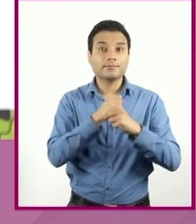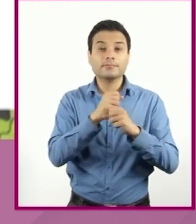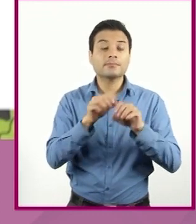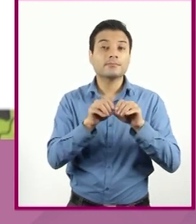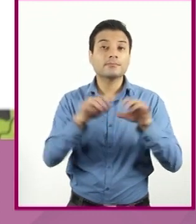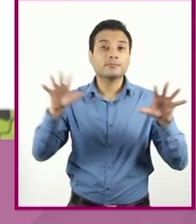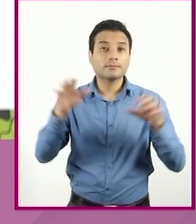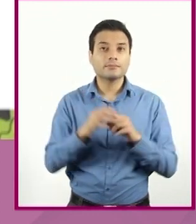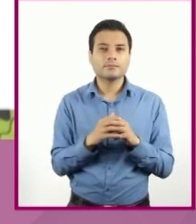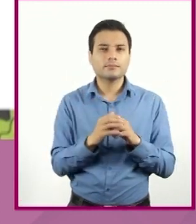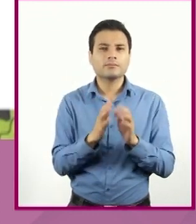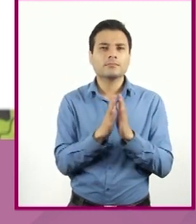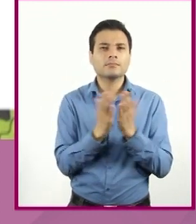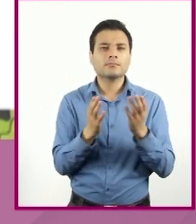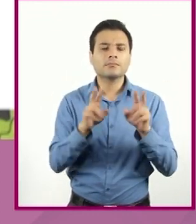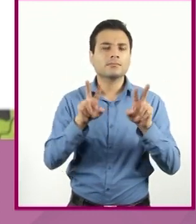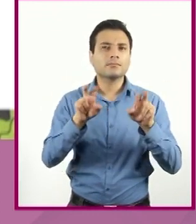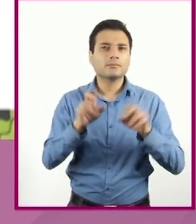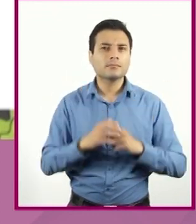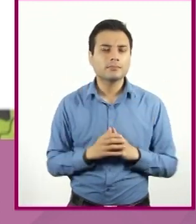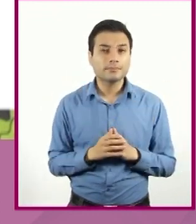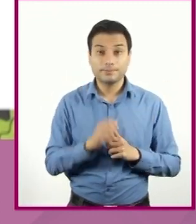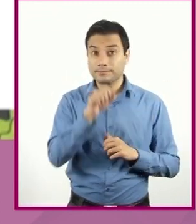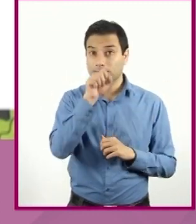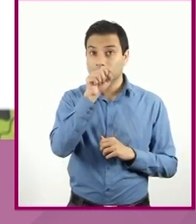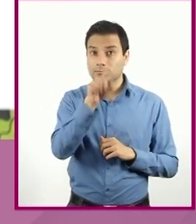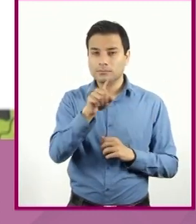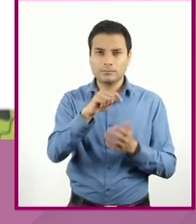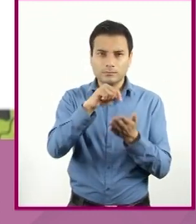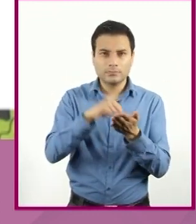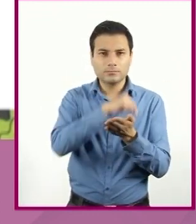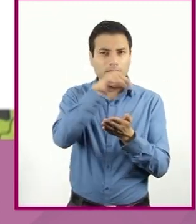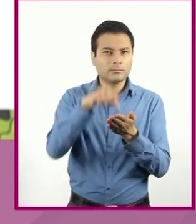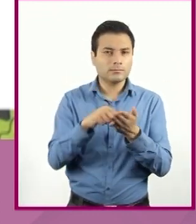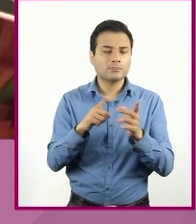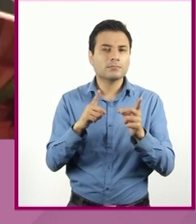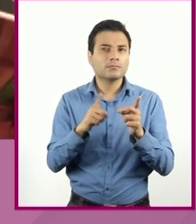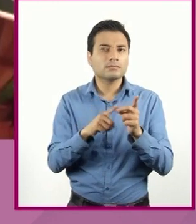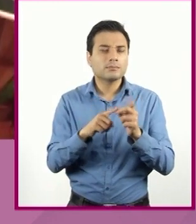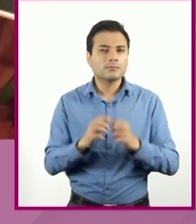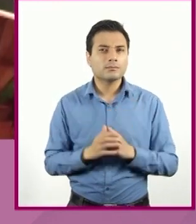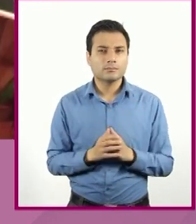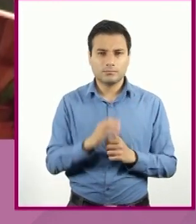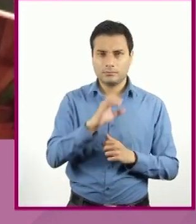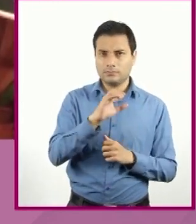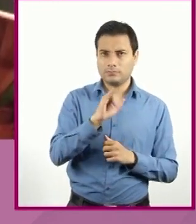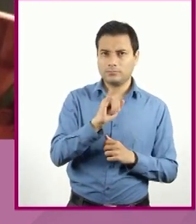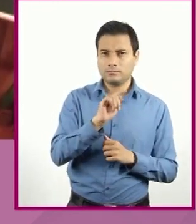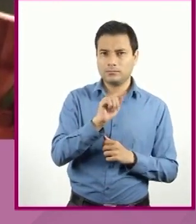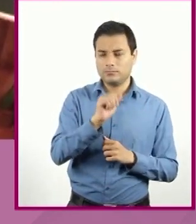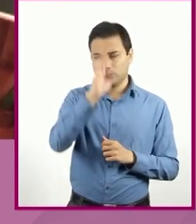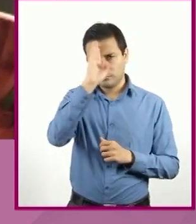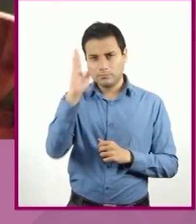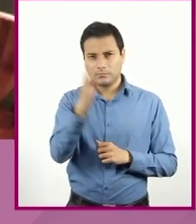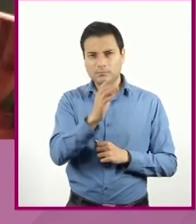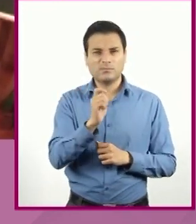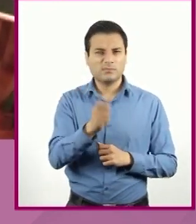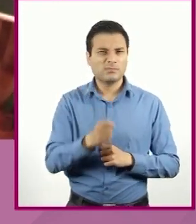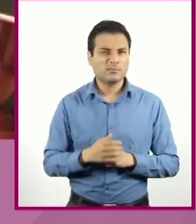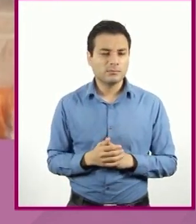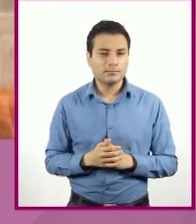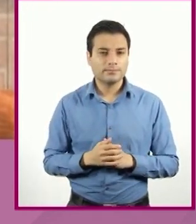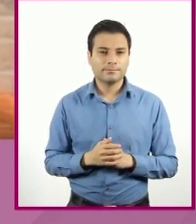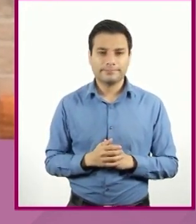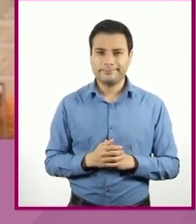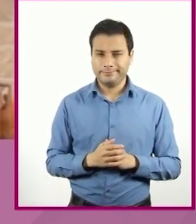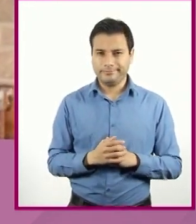la obra con letras cursivas, el lugar en que se editó. ¿Y las citas indirectas o paráfrasis? Las